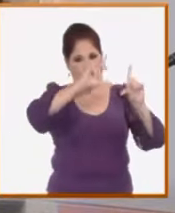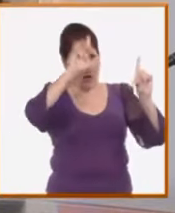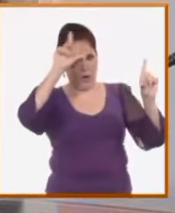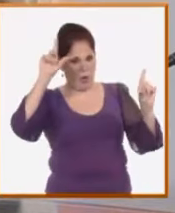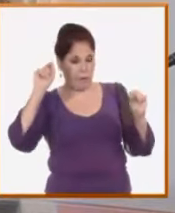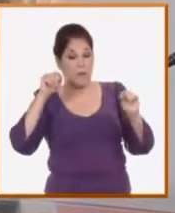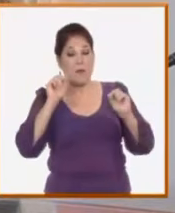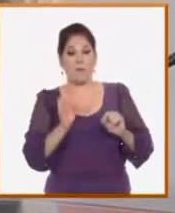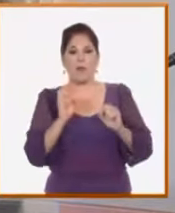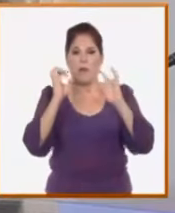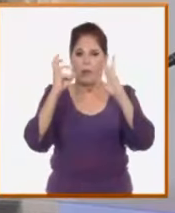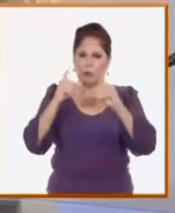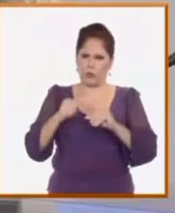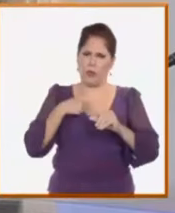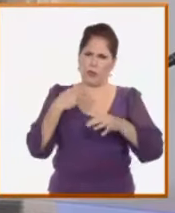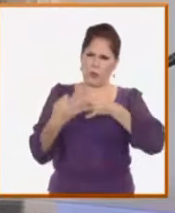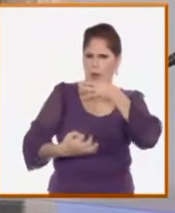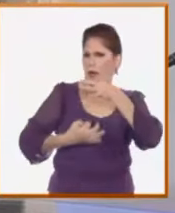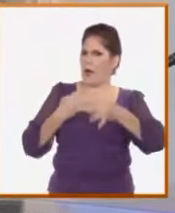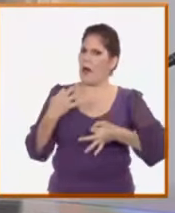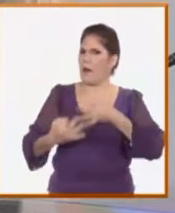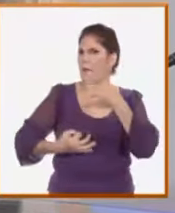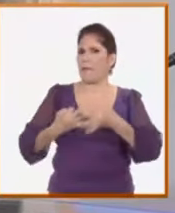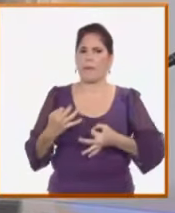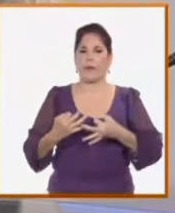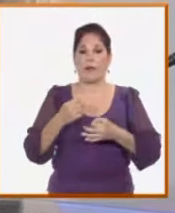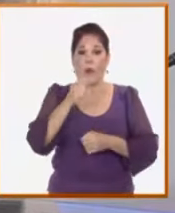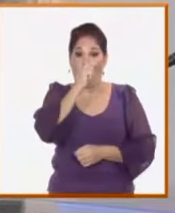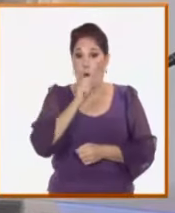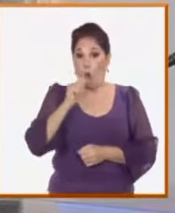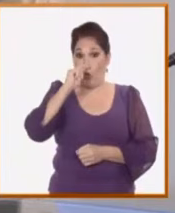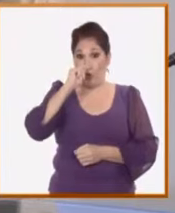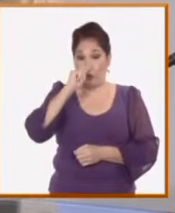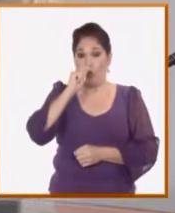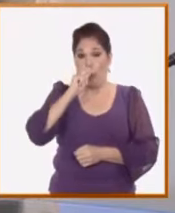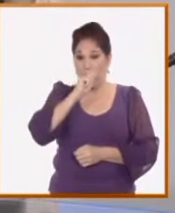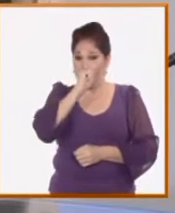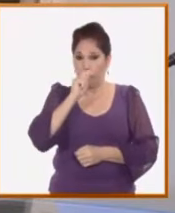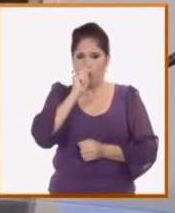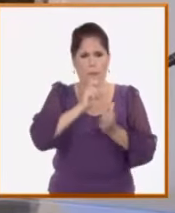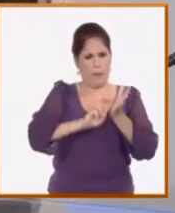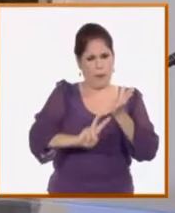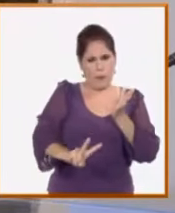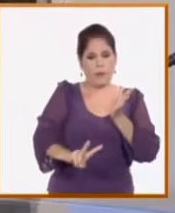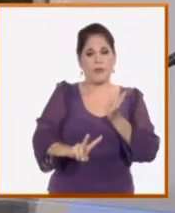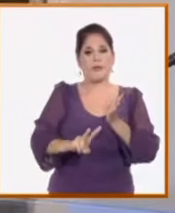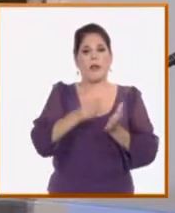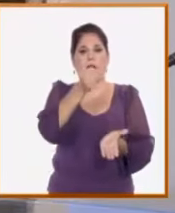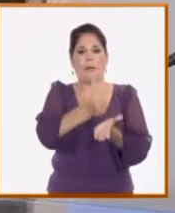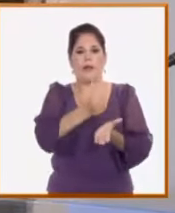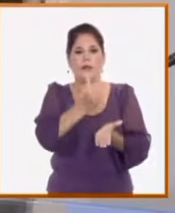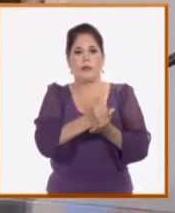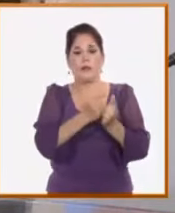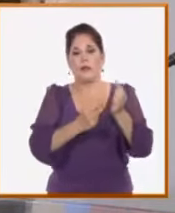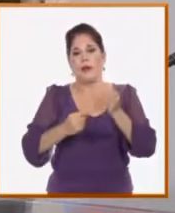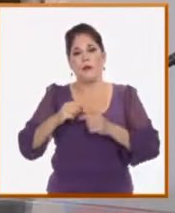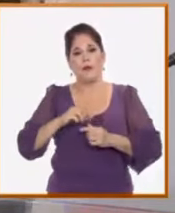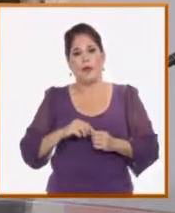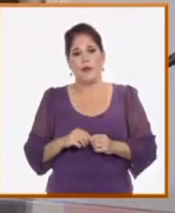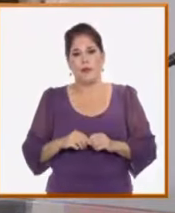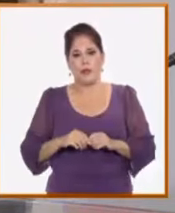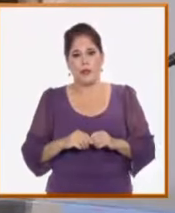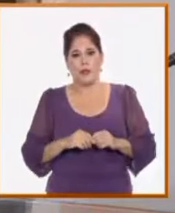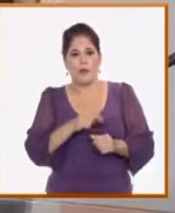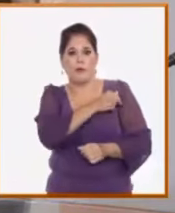como resultado te explicaba de todo ese movimiento de droga que articuló entre provincia y para la capital el Ministerio de